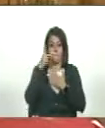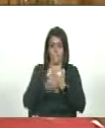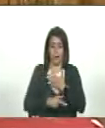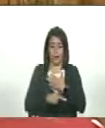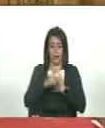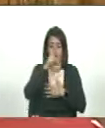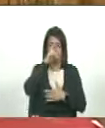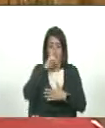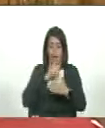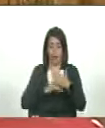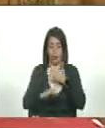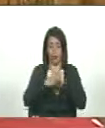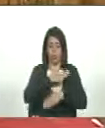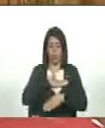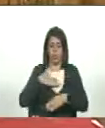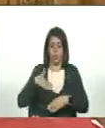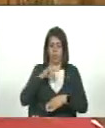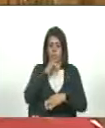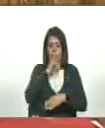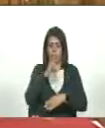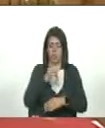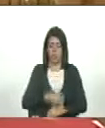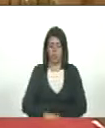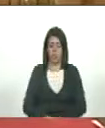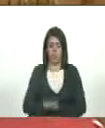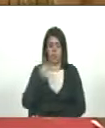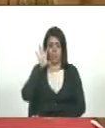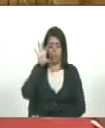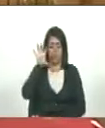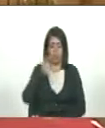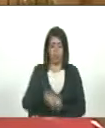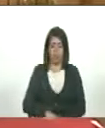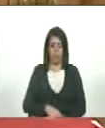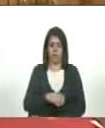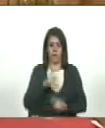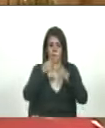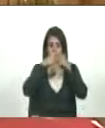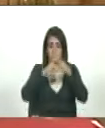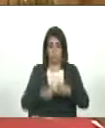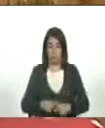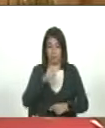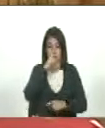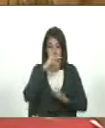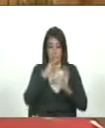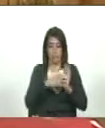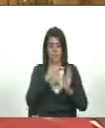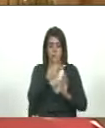operativo anual. Y queremos informar al país que el presupuesto del año